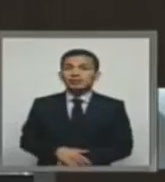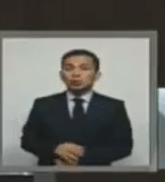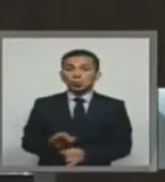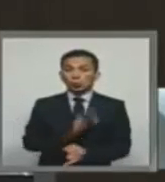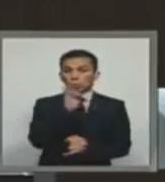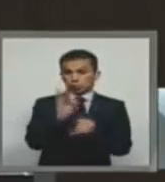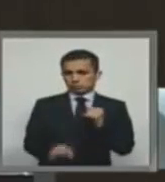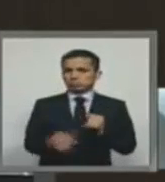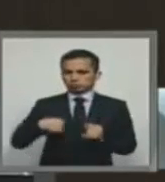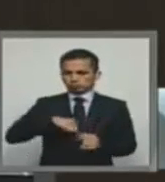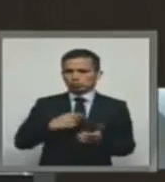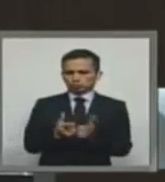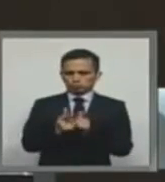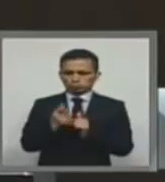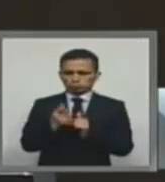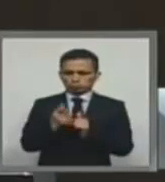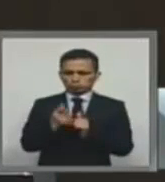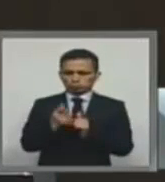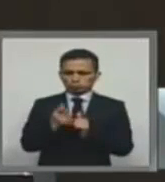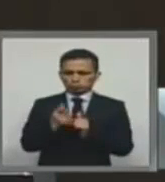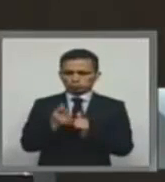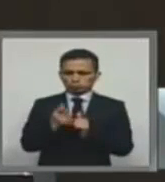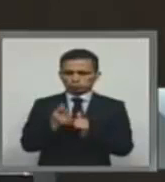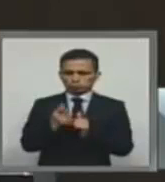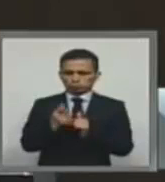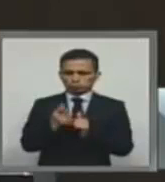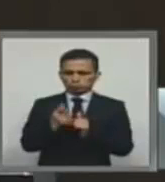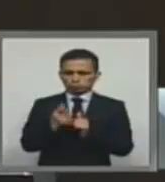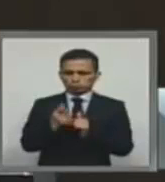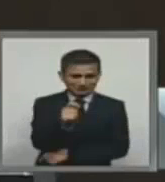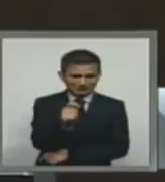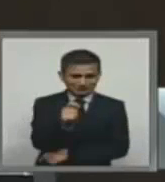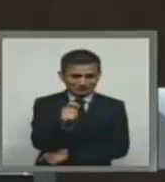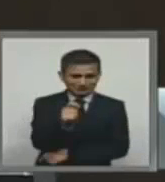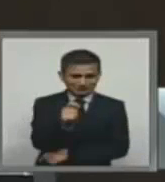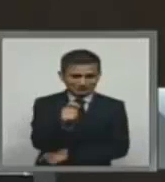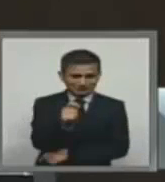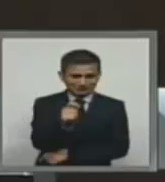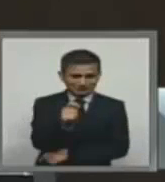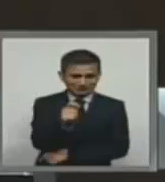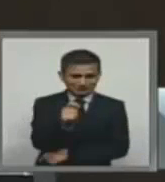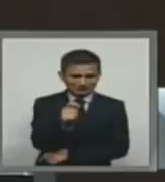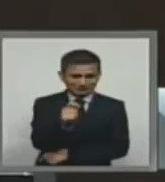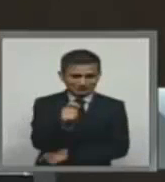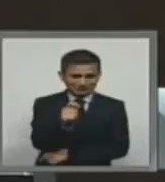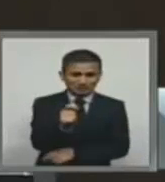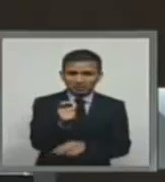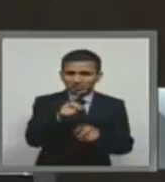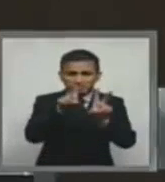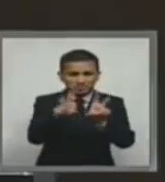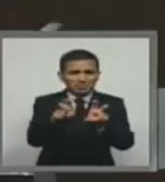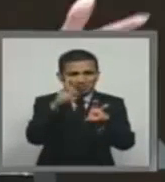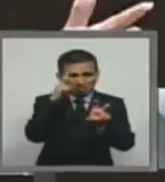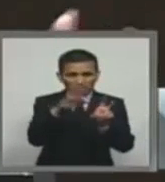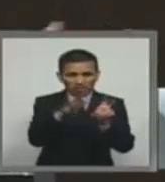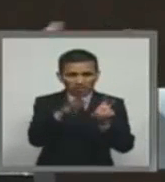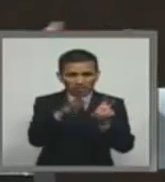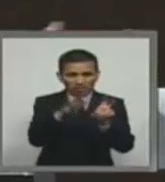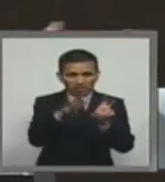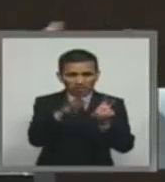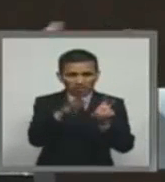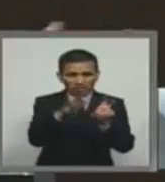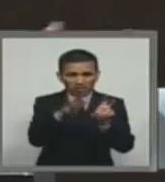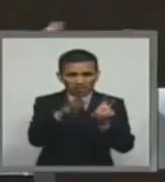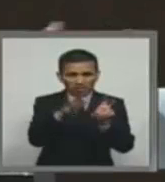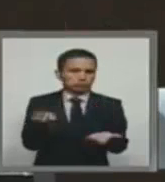decir, efectivamente, es un tema difícil, porque es un tema ambiental, un tema verde. ¿Quién va a ir en